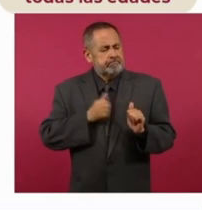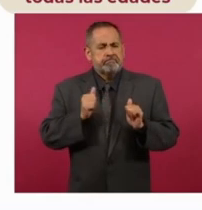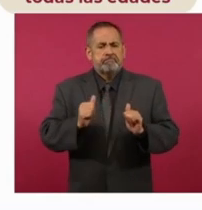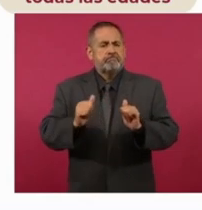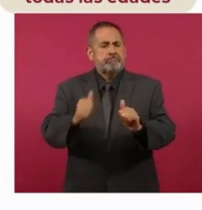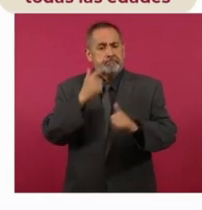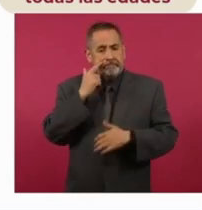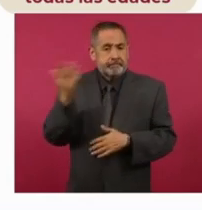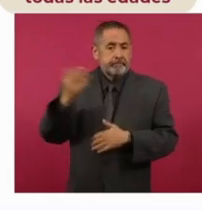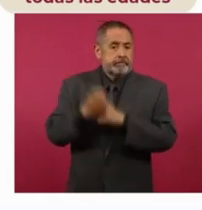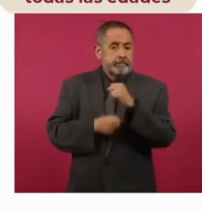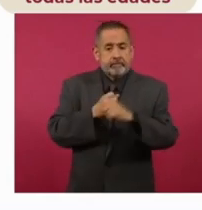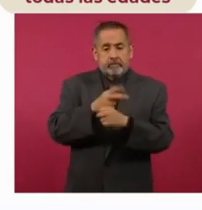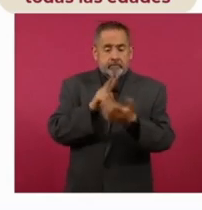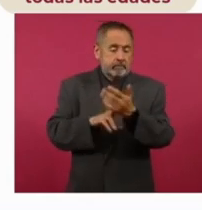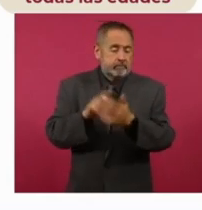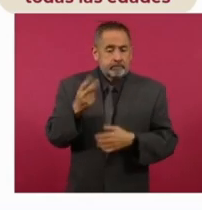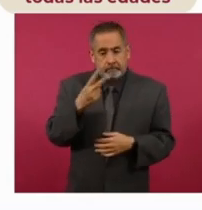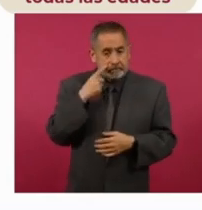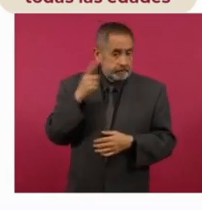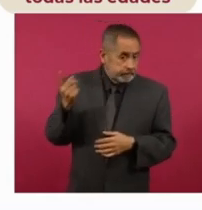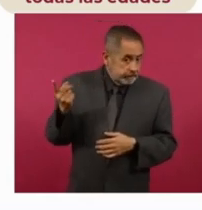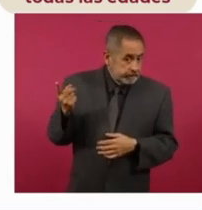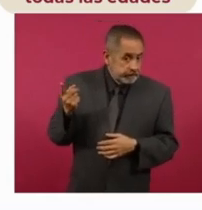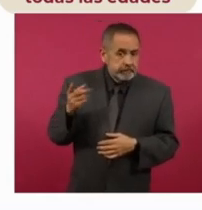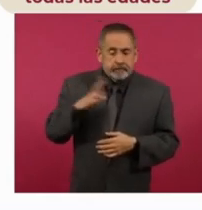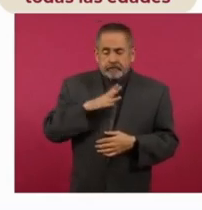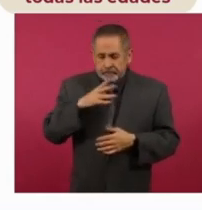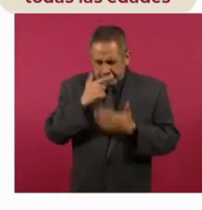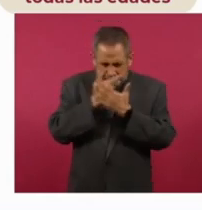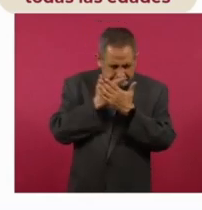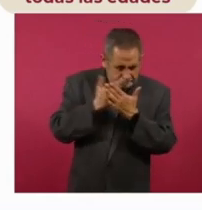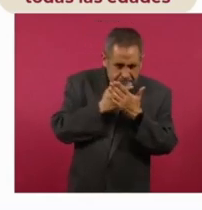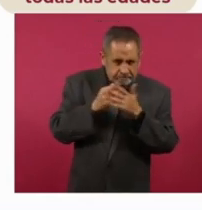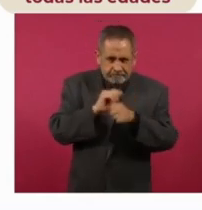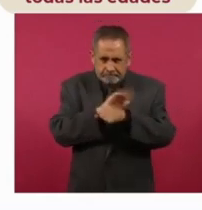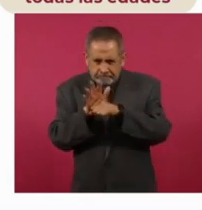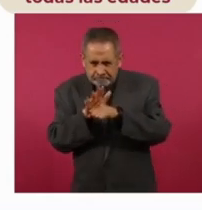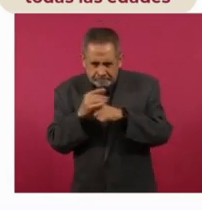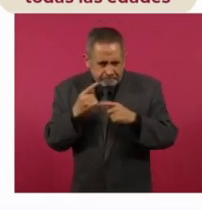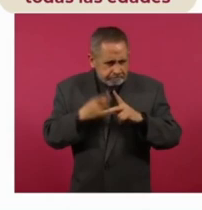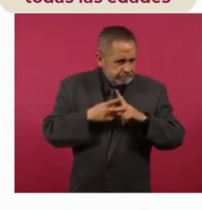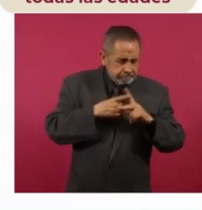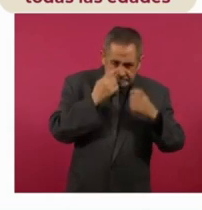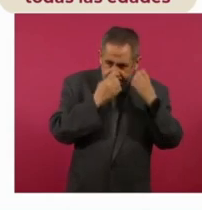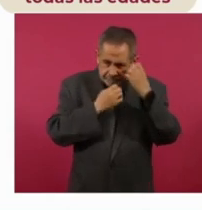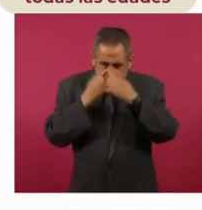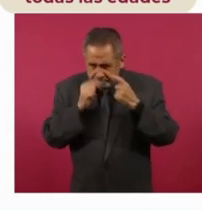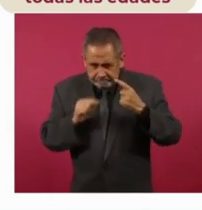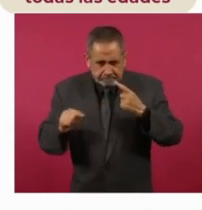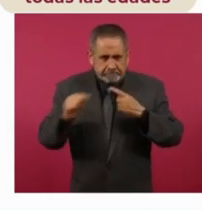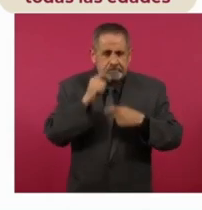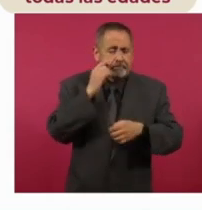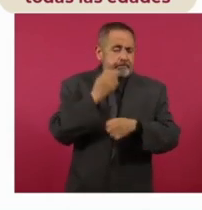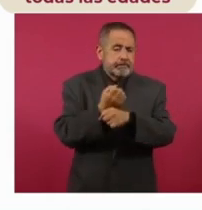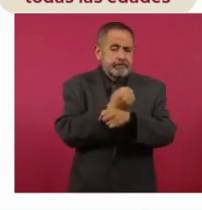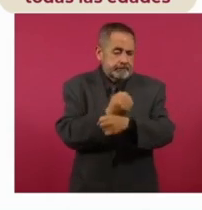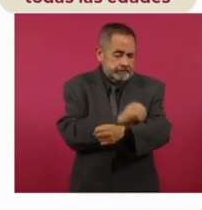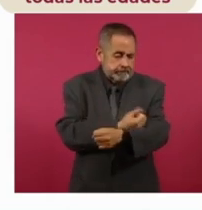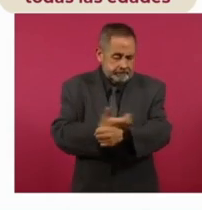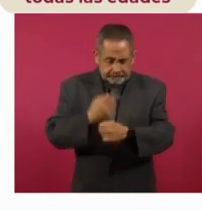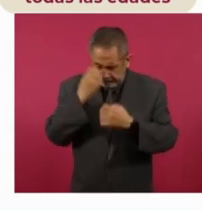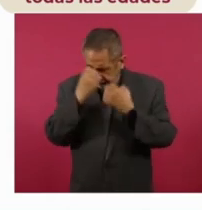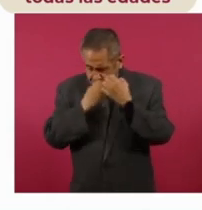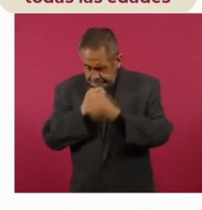Nutrición 2022, en la que hubo un módulo específico sobre COVID y se hicieron análisis de suero para identificar